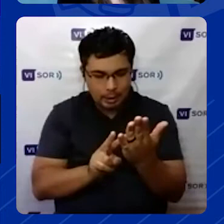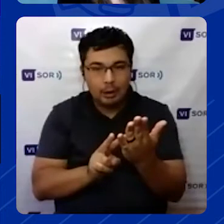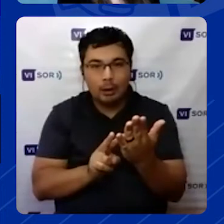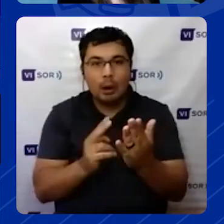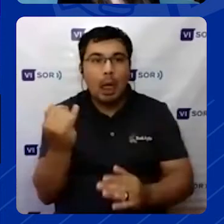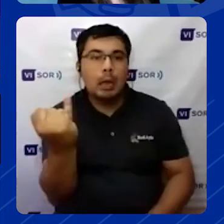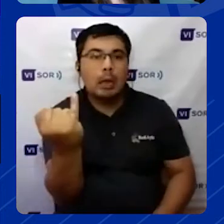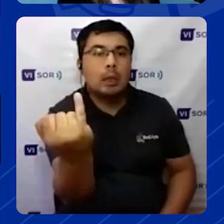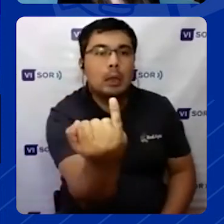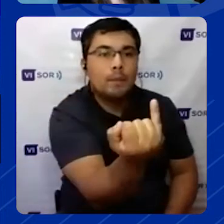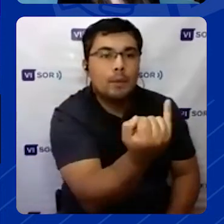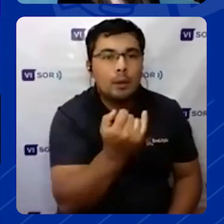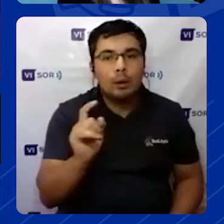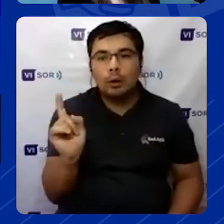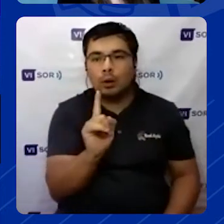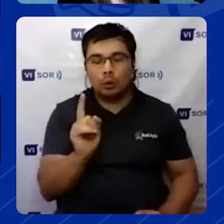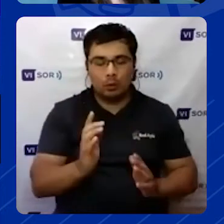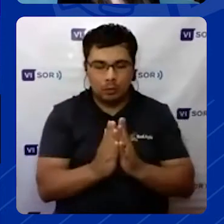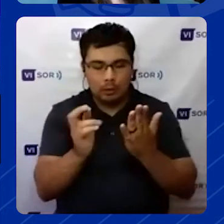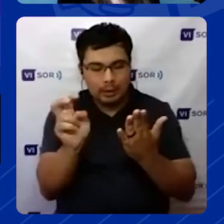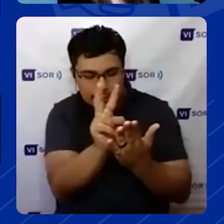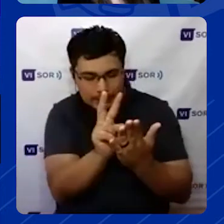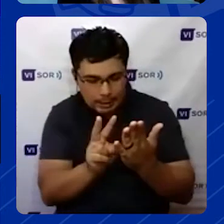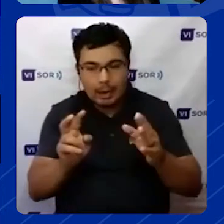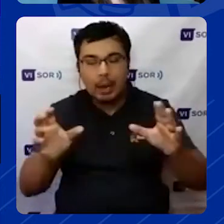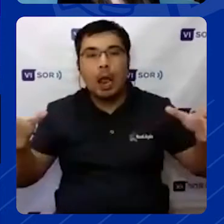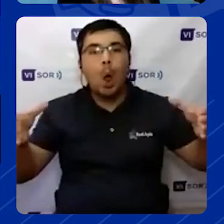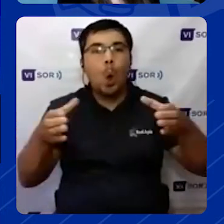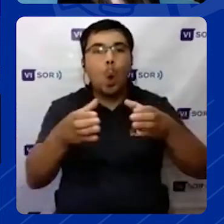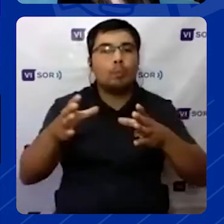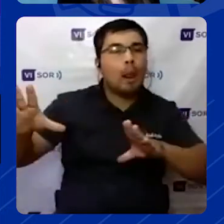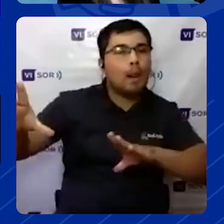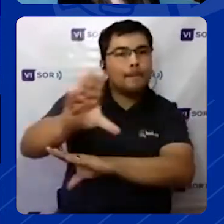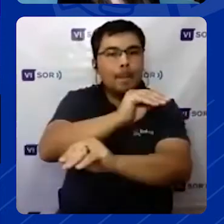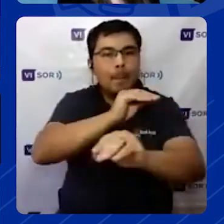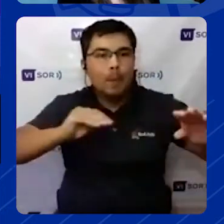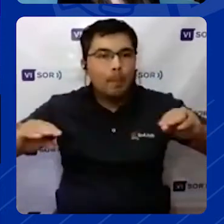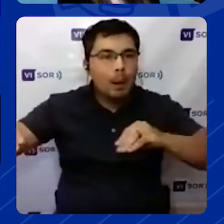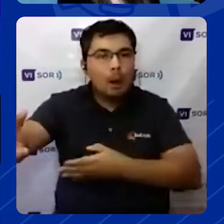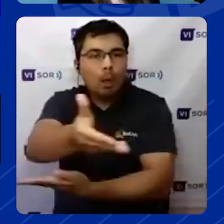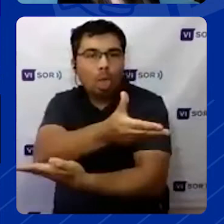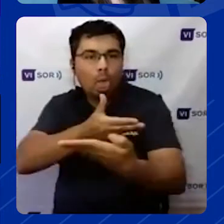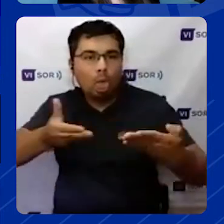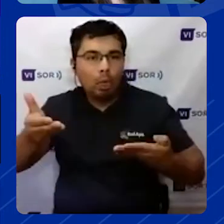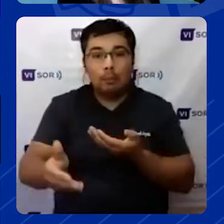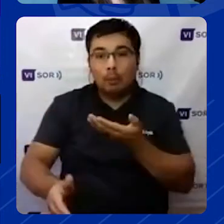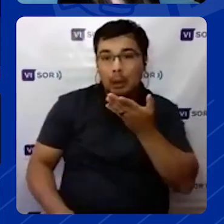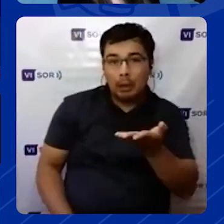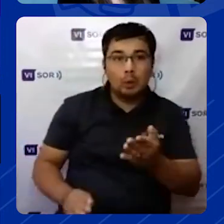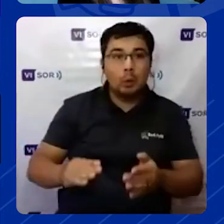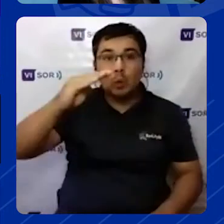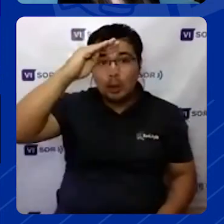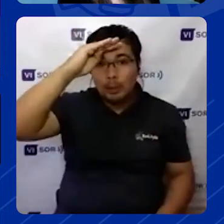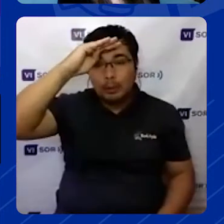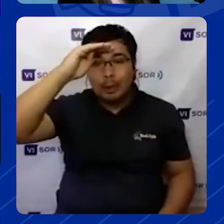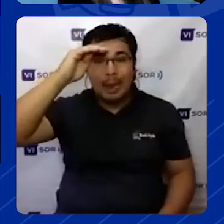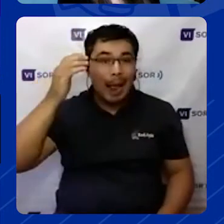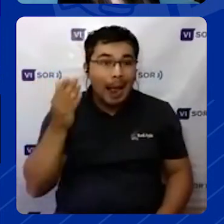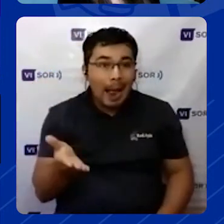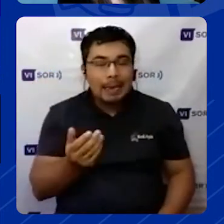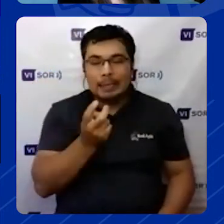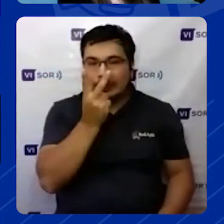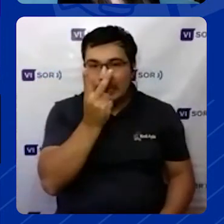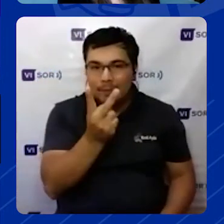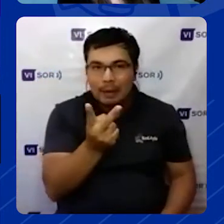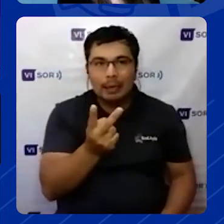grupo, se lee y se comenta en grupo. Y entonces esto es una experiencia en donde precisamente